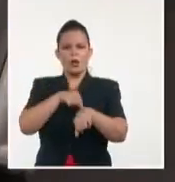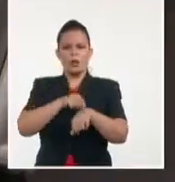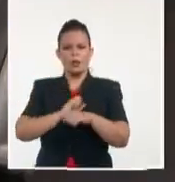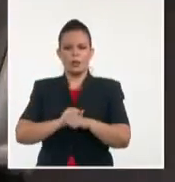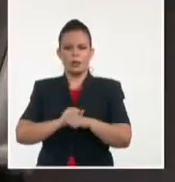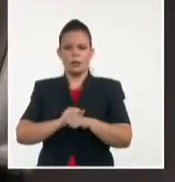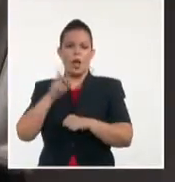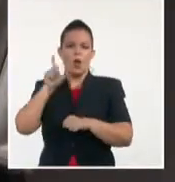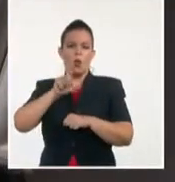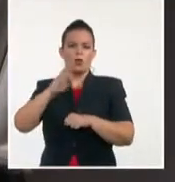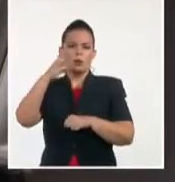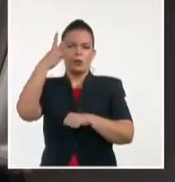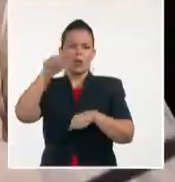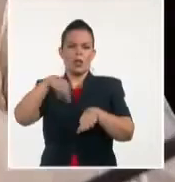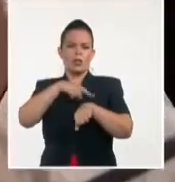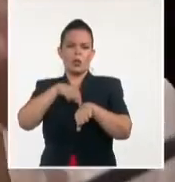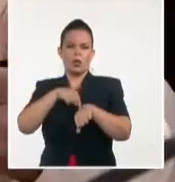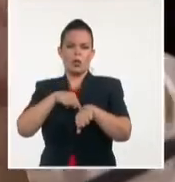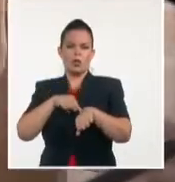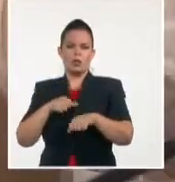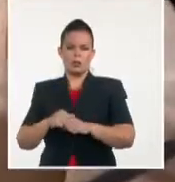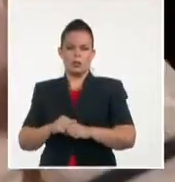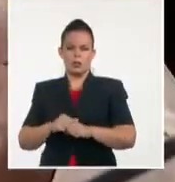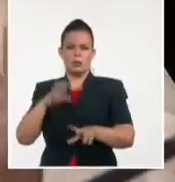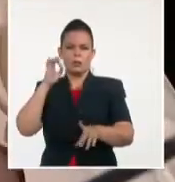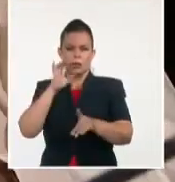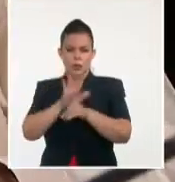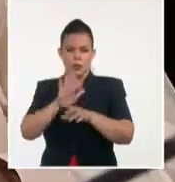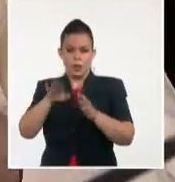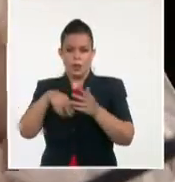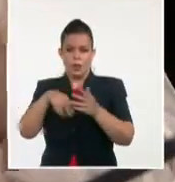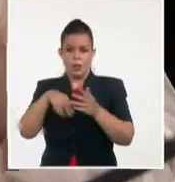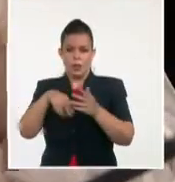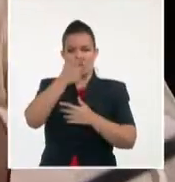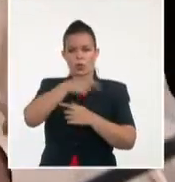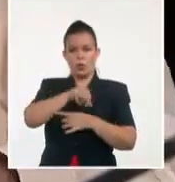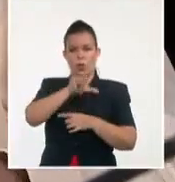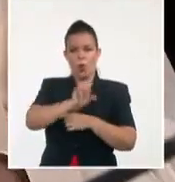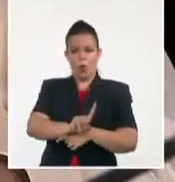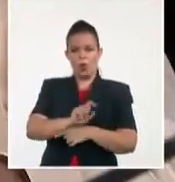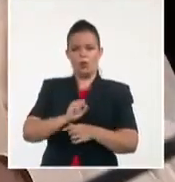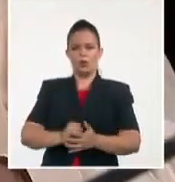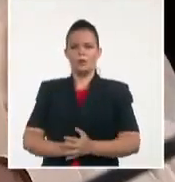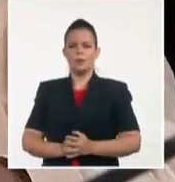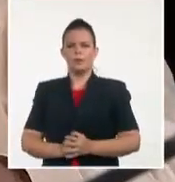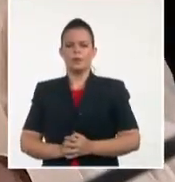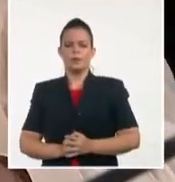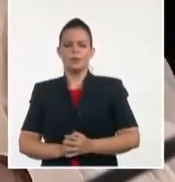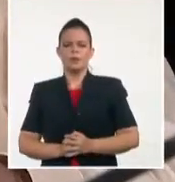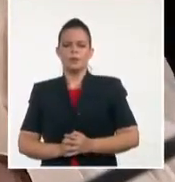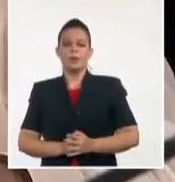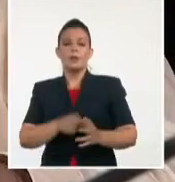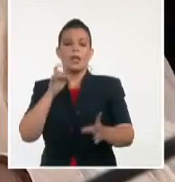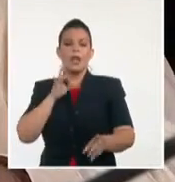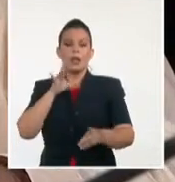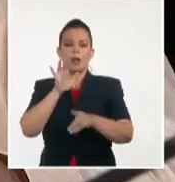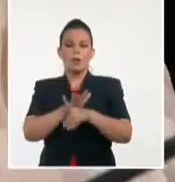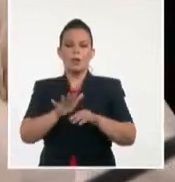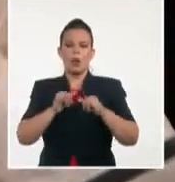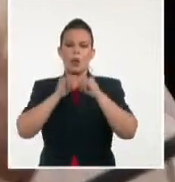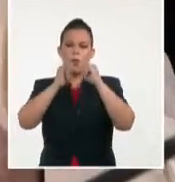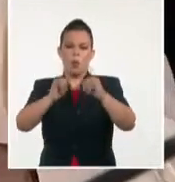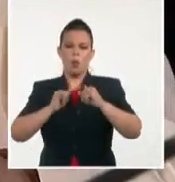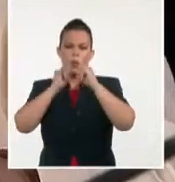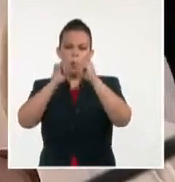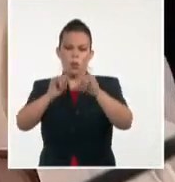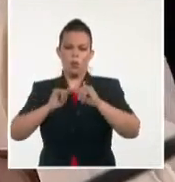ya a partir del 4 de julio, o sea, un día antes, 24 horas antes, que ya cerca, se comenzaron a hacer estos avisos cada 3 horas, y